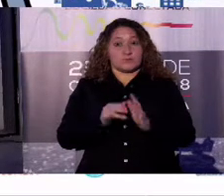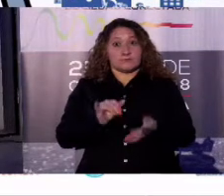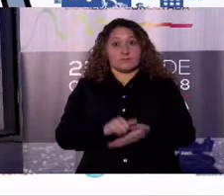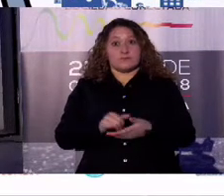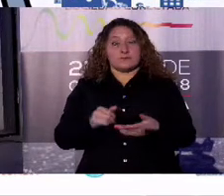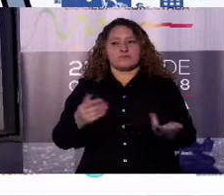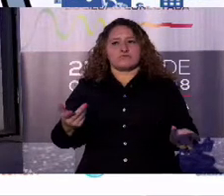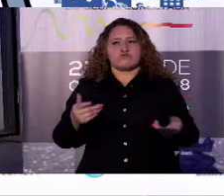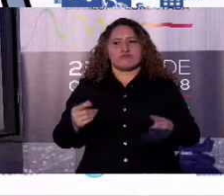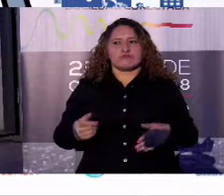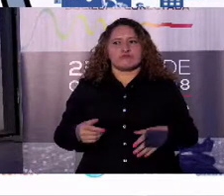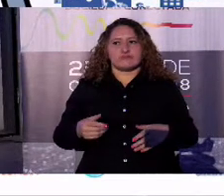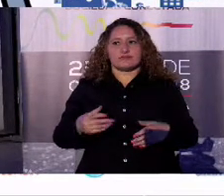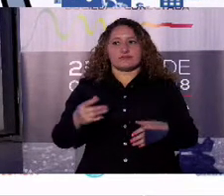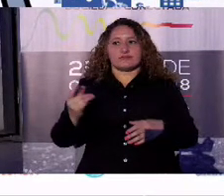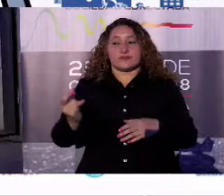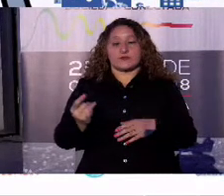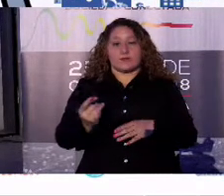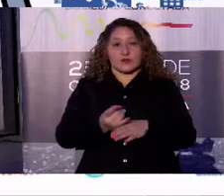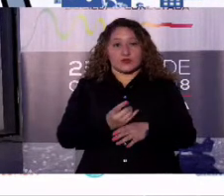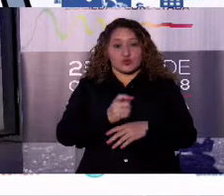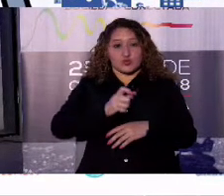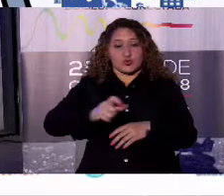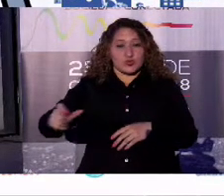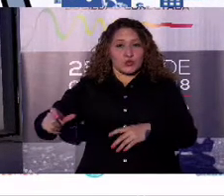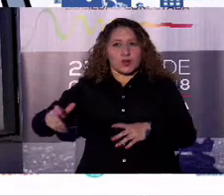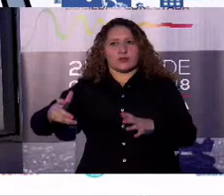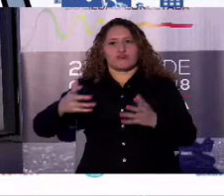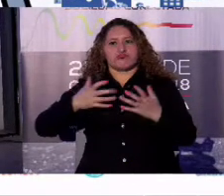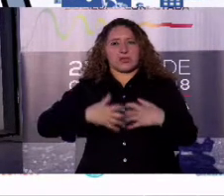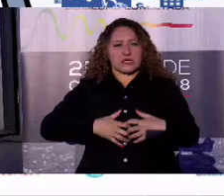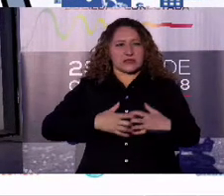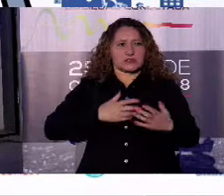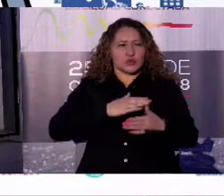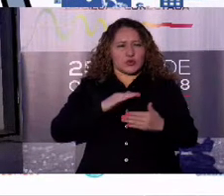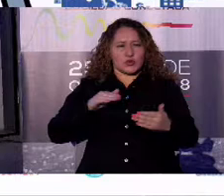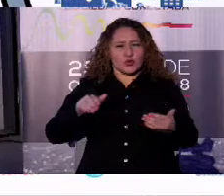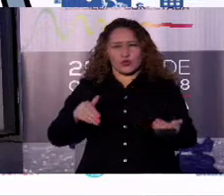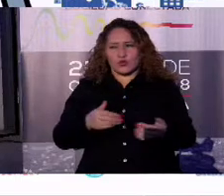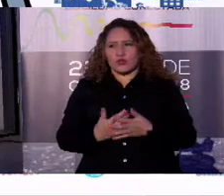que está generando el usuario, las máquinas, toda esa recolección para poder